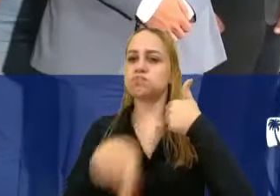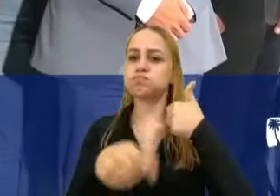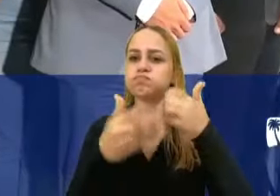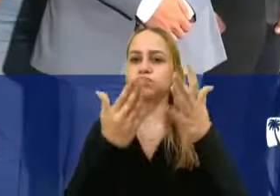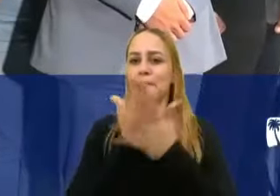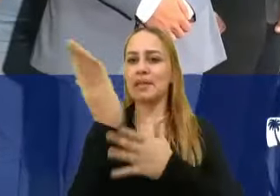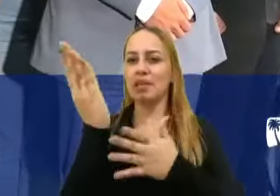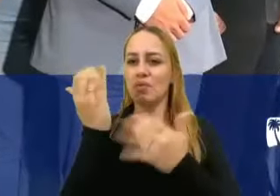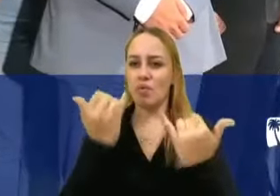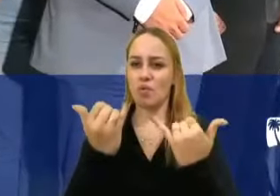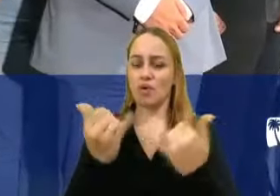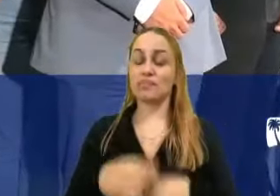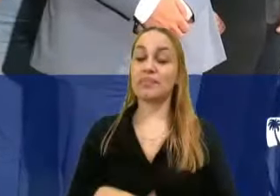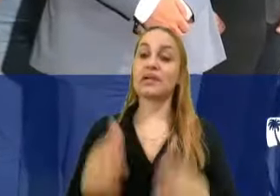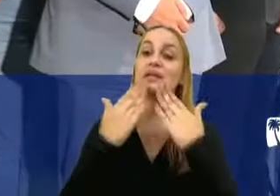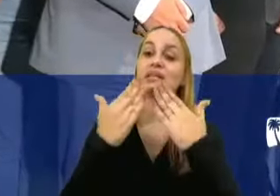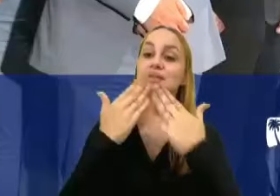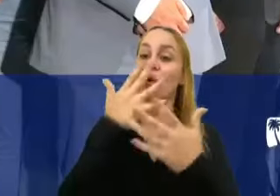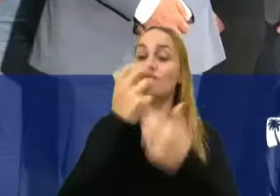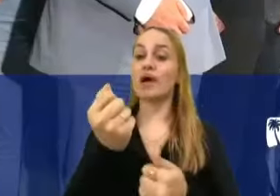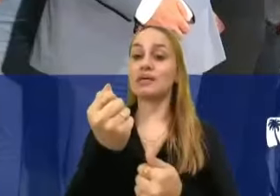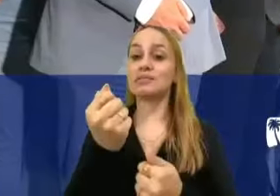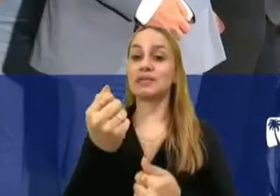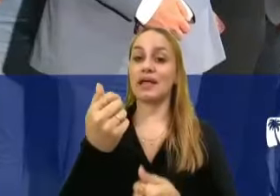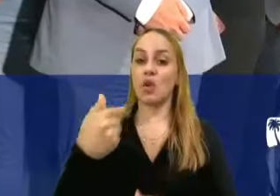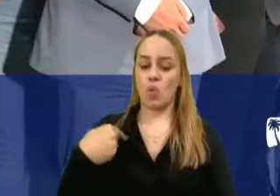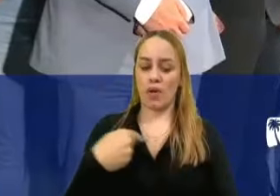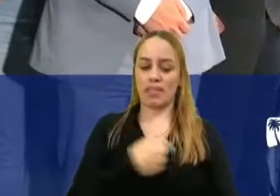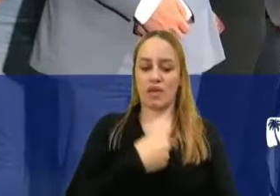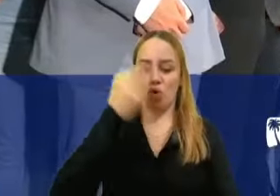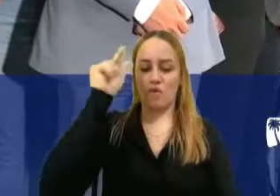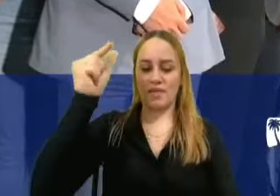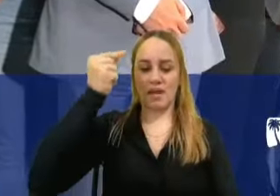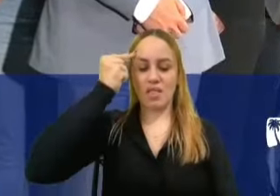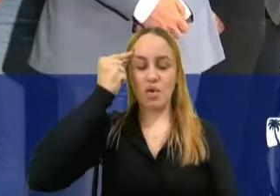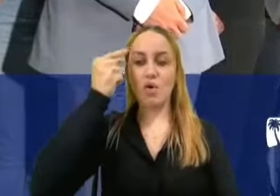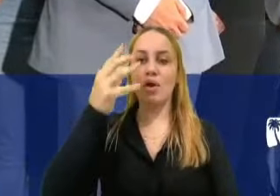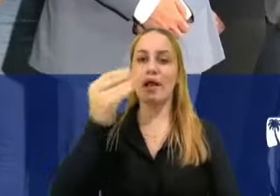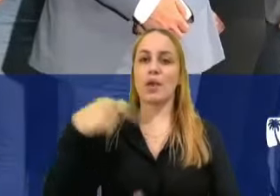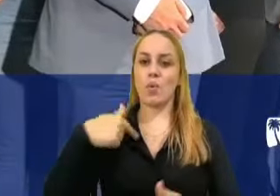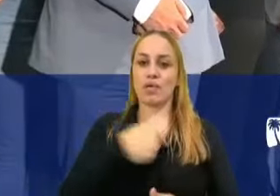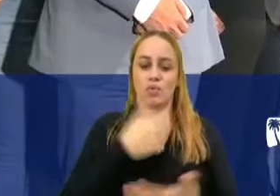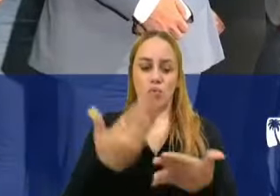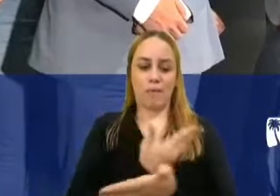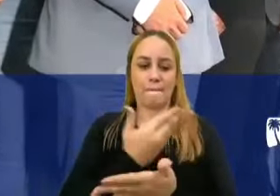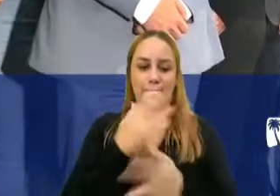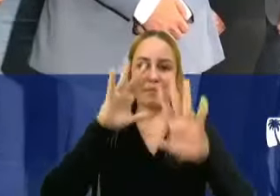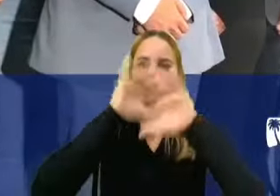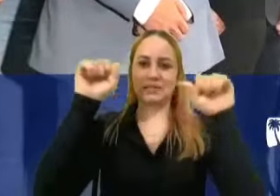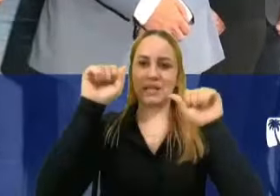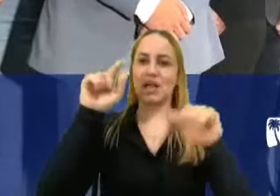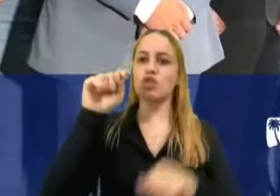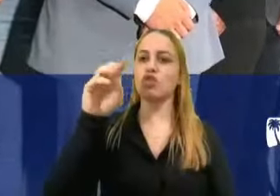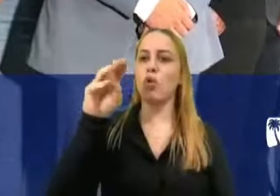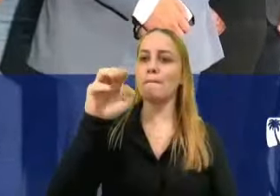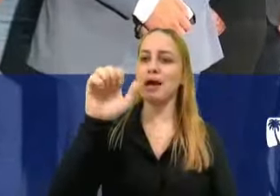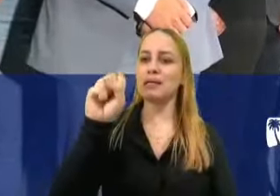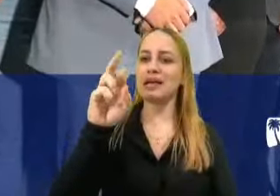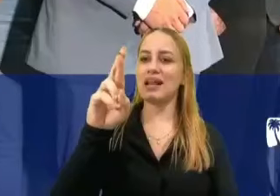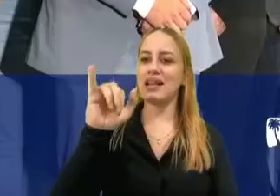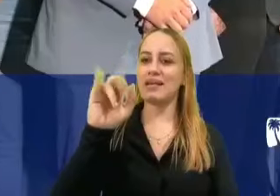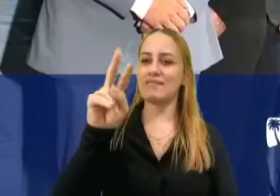Clara nuestra objetivo principal es trabajo trabajo y trabajo este senado va a